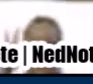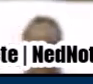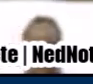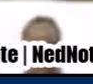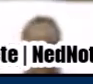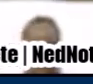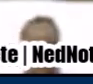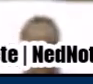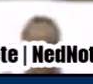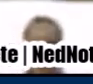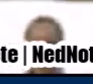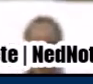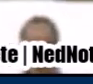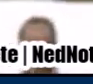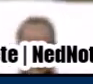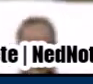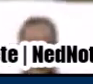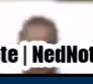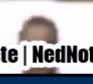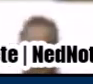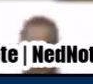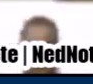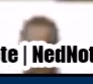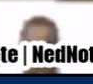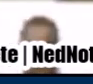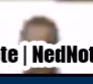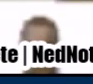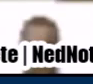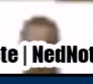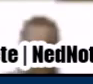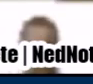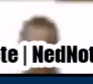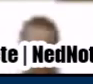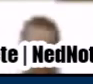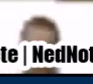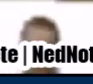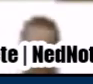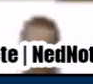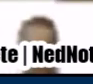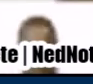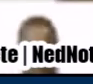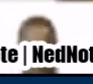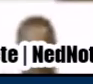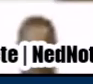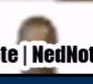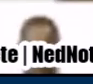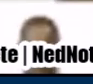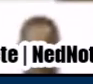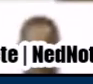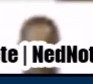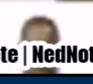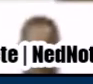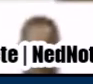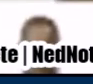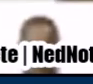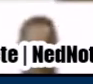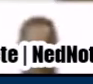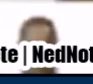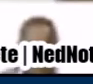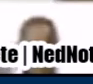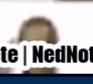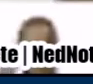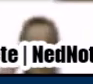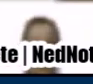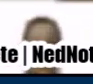sencillas, traducidas en 10 puntos para poder explicar al mundo y a los venezolanos por lo cual estamos luchando, cómo podemos llevar